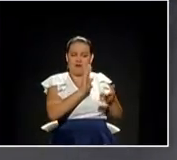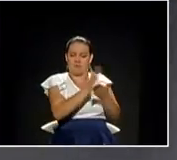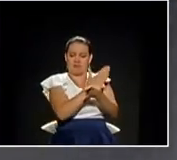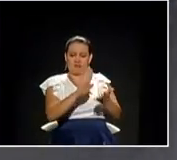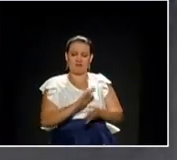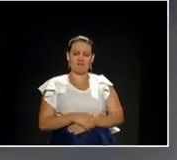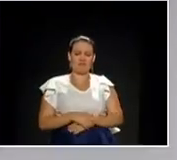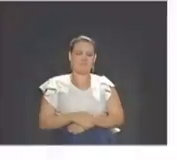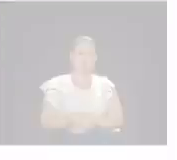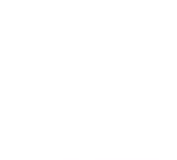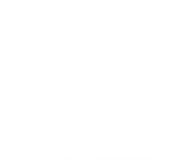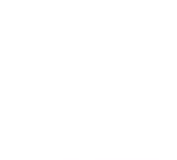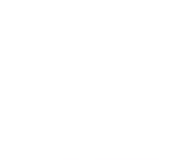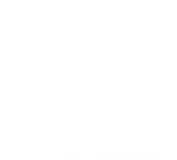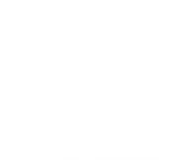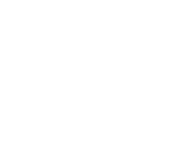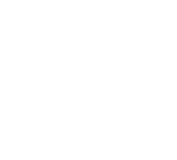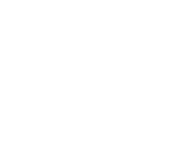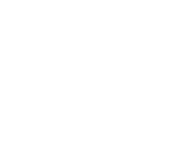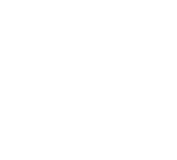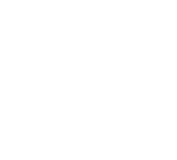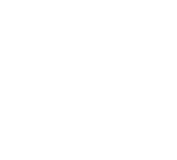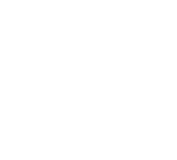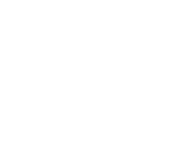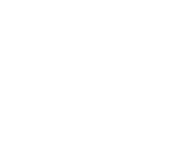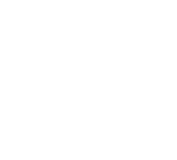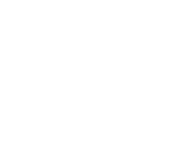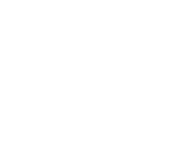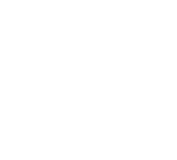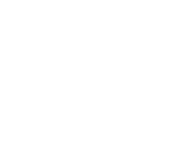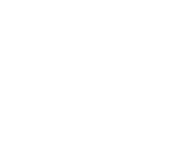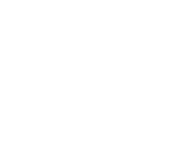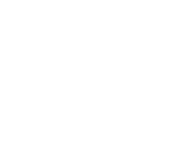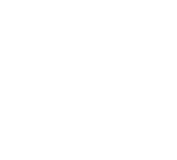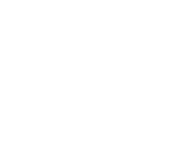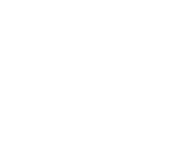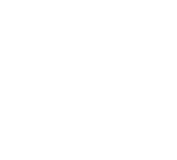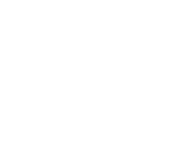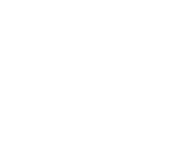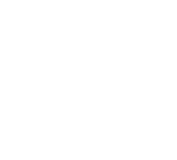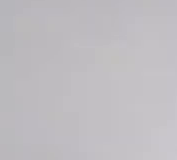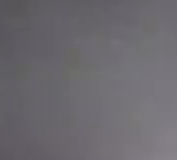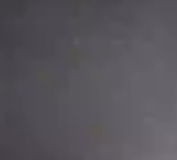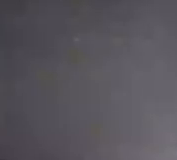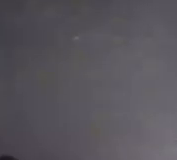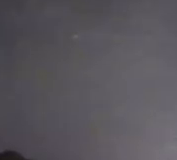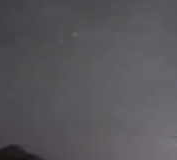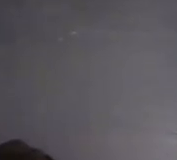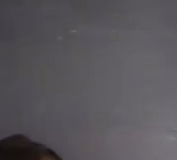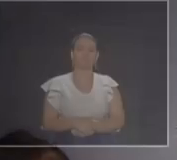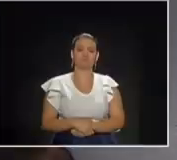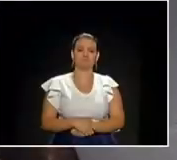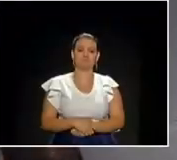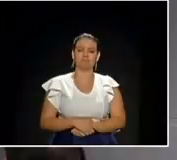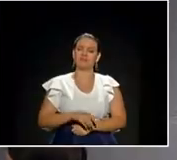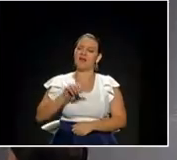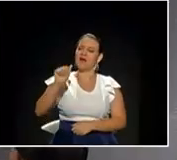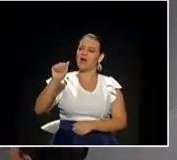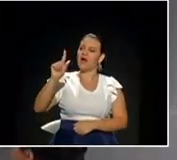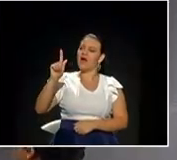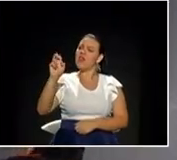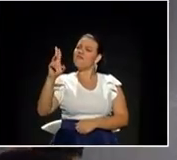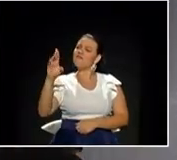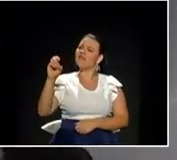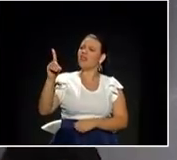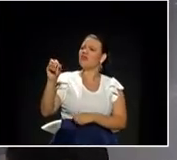la pregunta número 2 hombre qué hacemos con los trancones en medellín pregunta